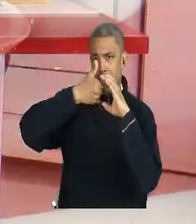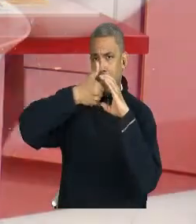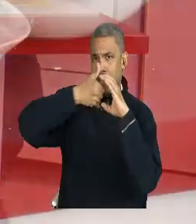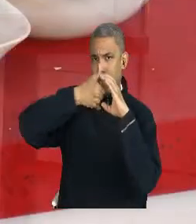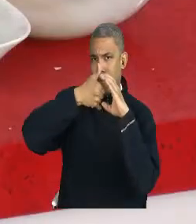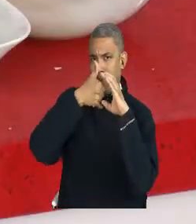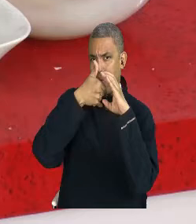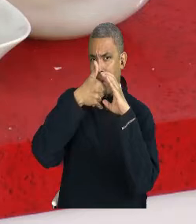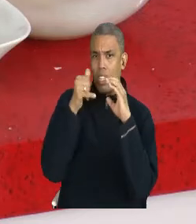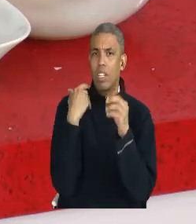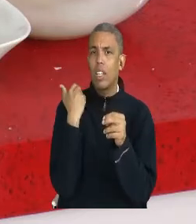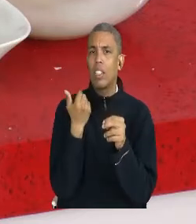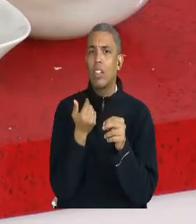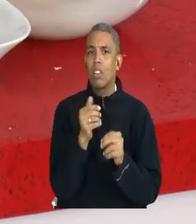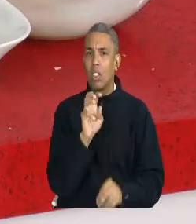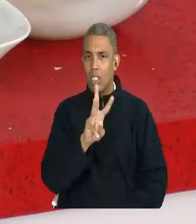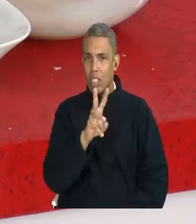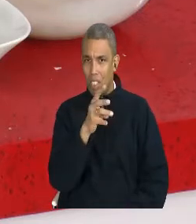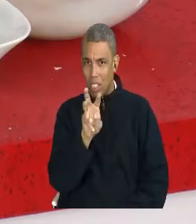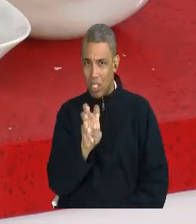aquí.